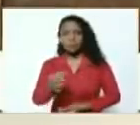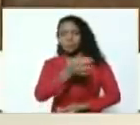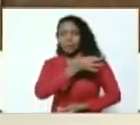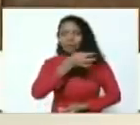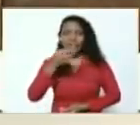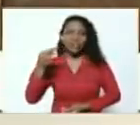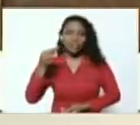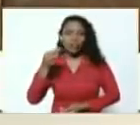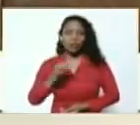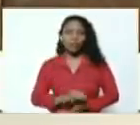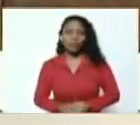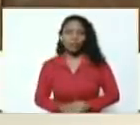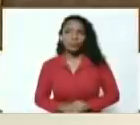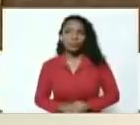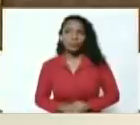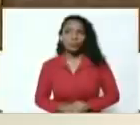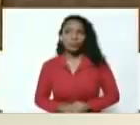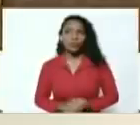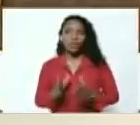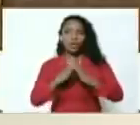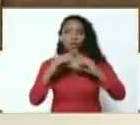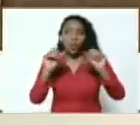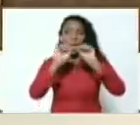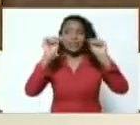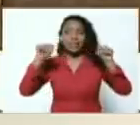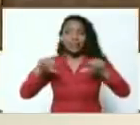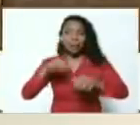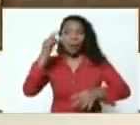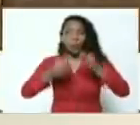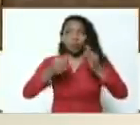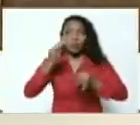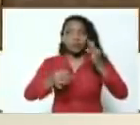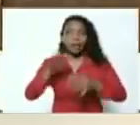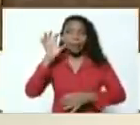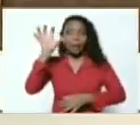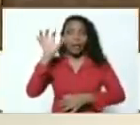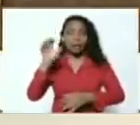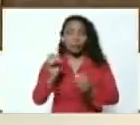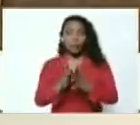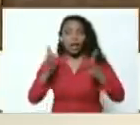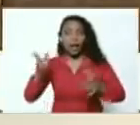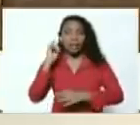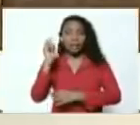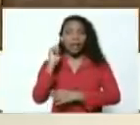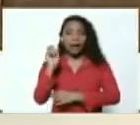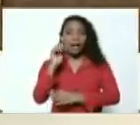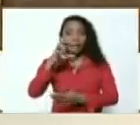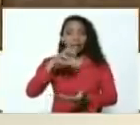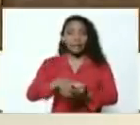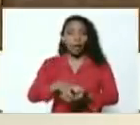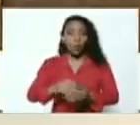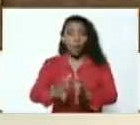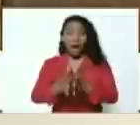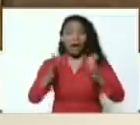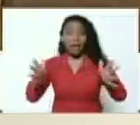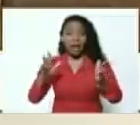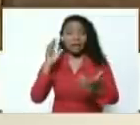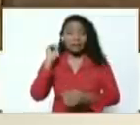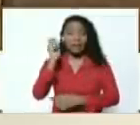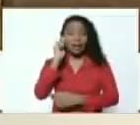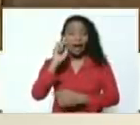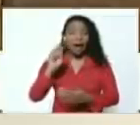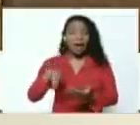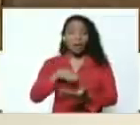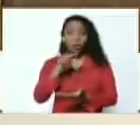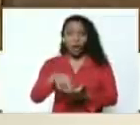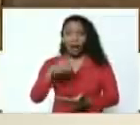Perfeccionar todo el sistema de justicia del país como una gran tarea de Estado, como una gran tarea nacional.